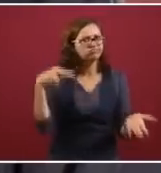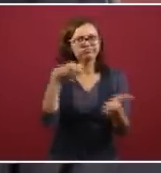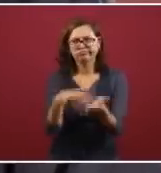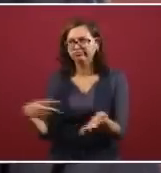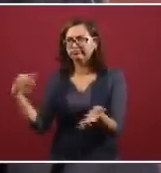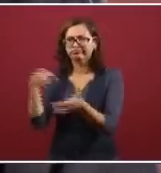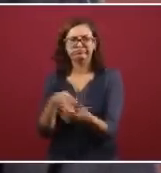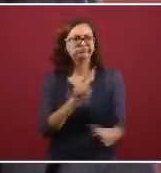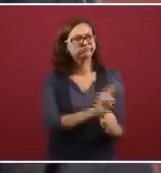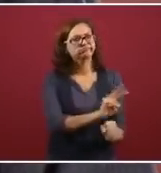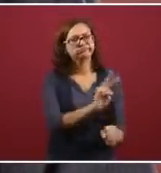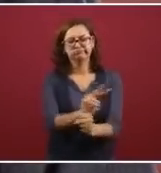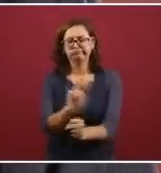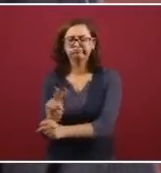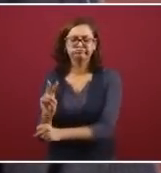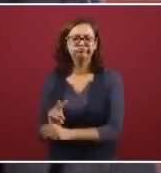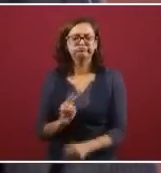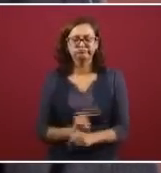en las obras.